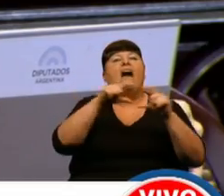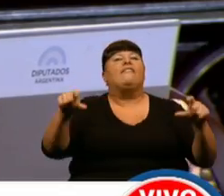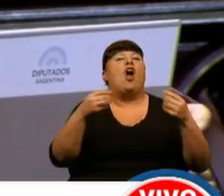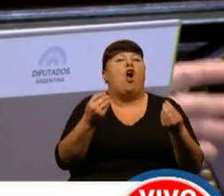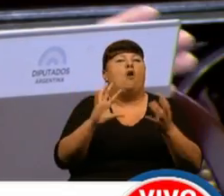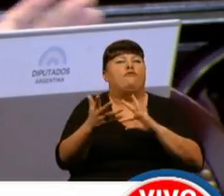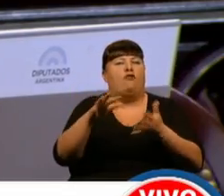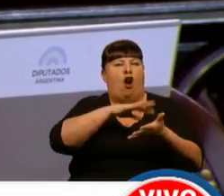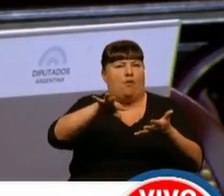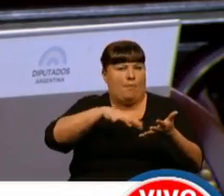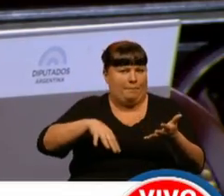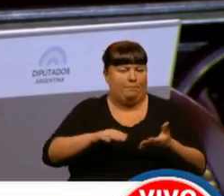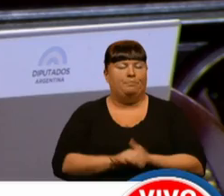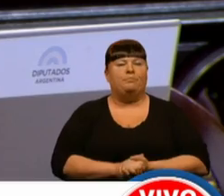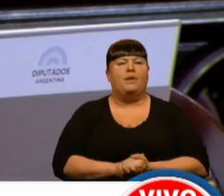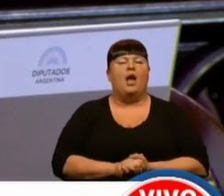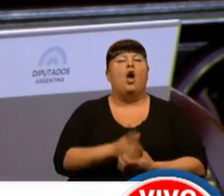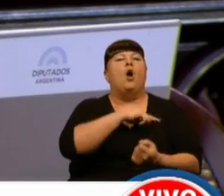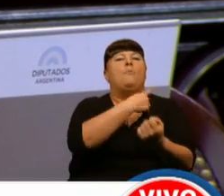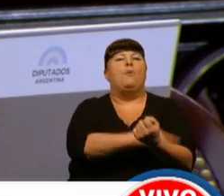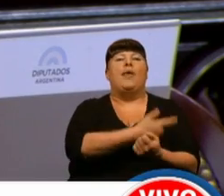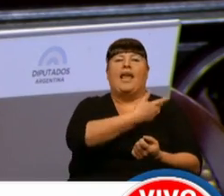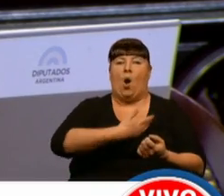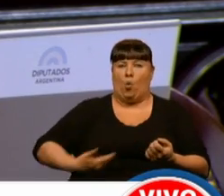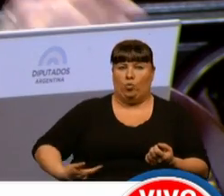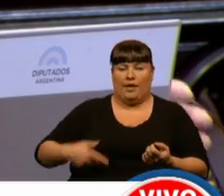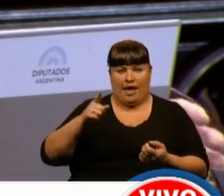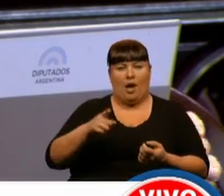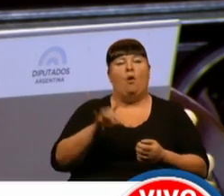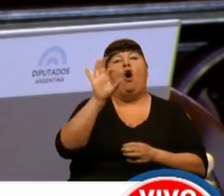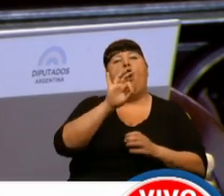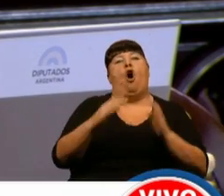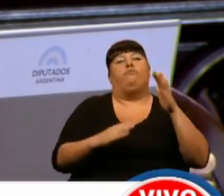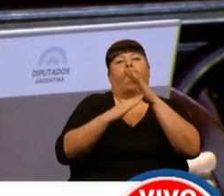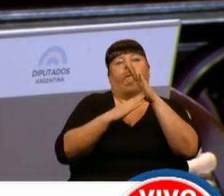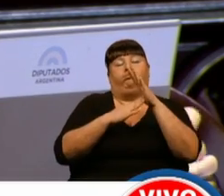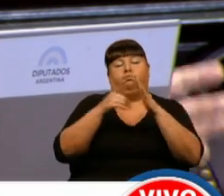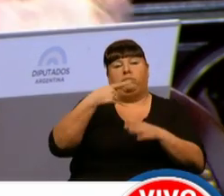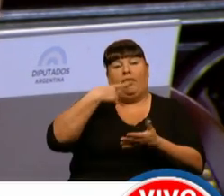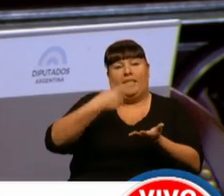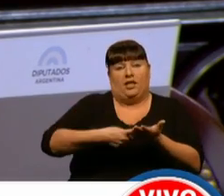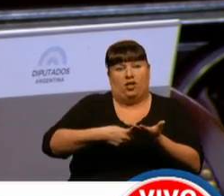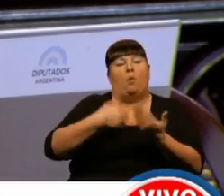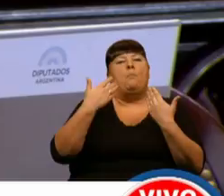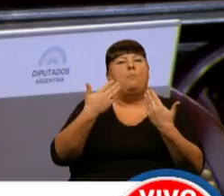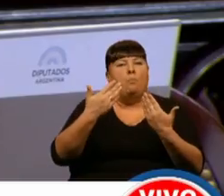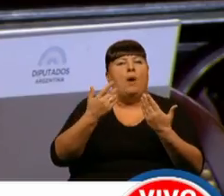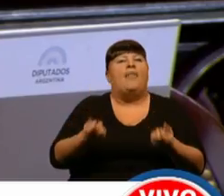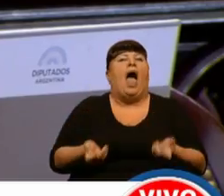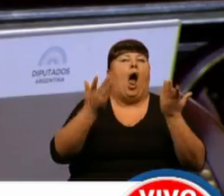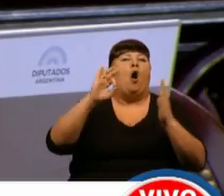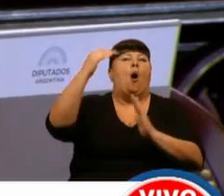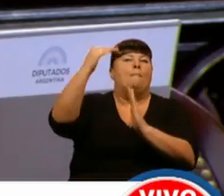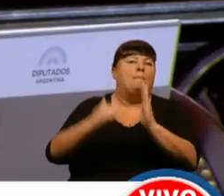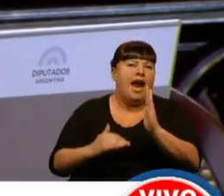del siguiente modo el poder ejecutivo por si a través de la autoridad de aplicación queda facultado para aumentar o disminuir